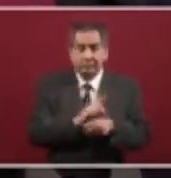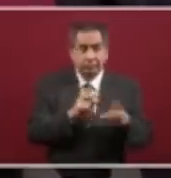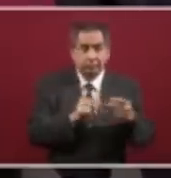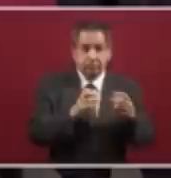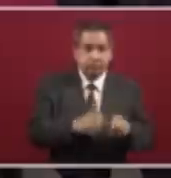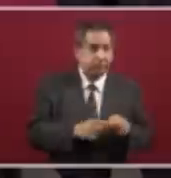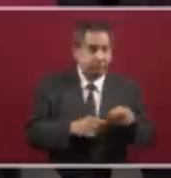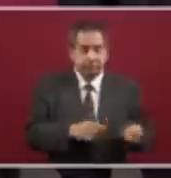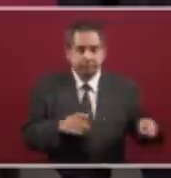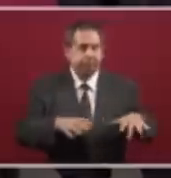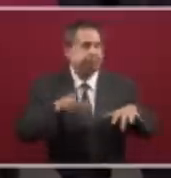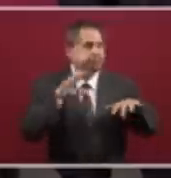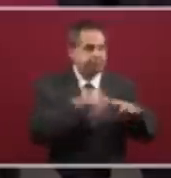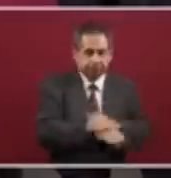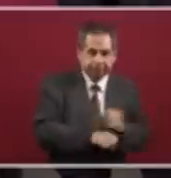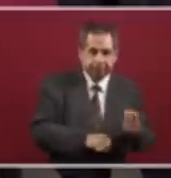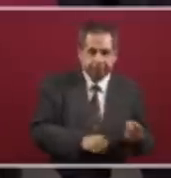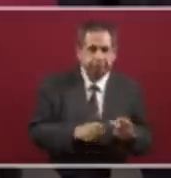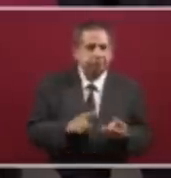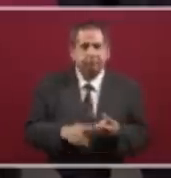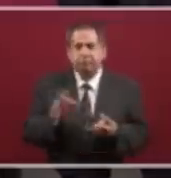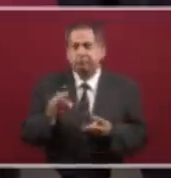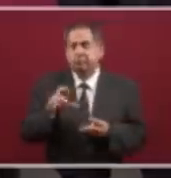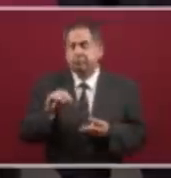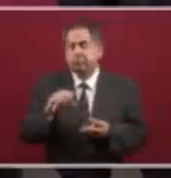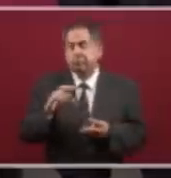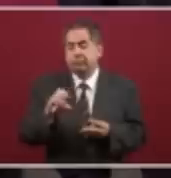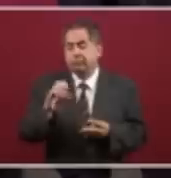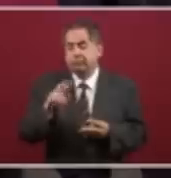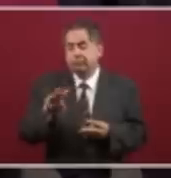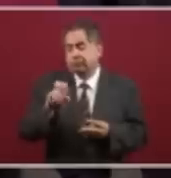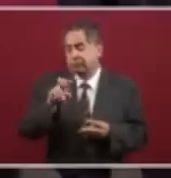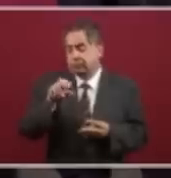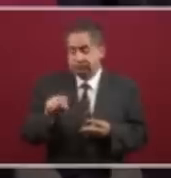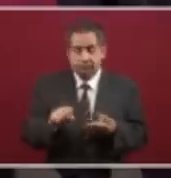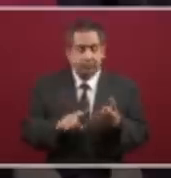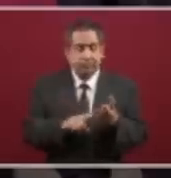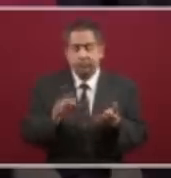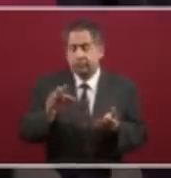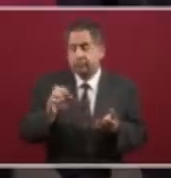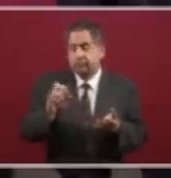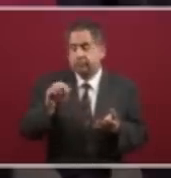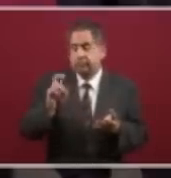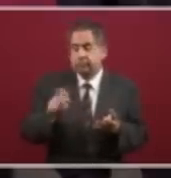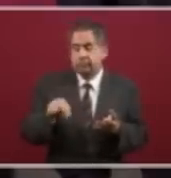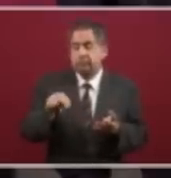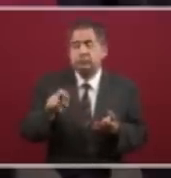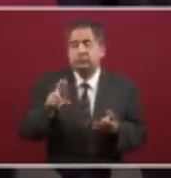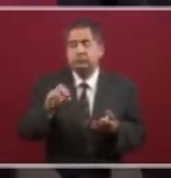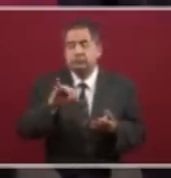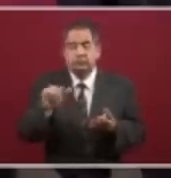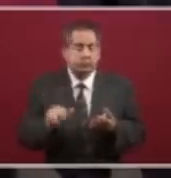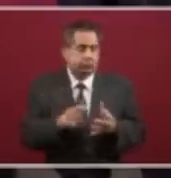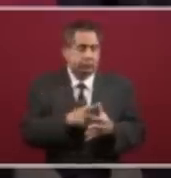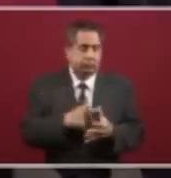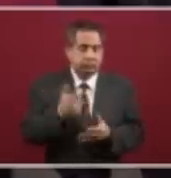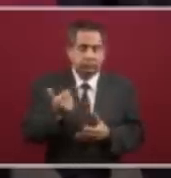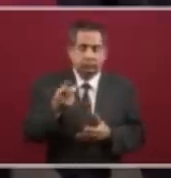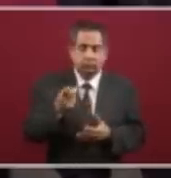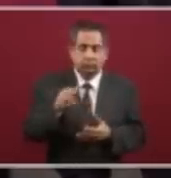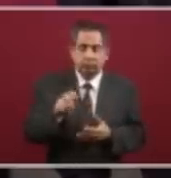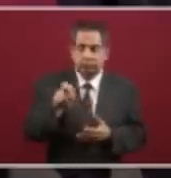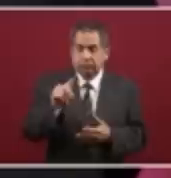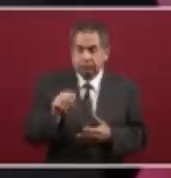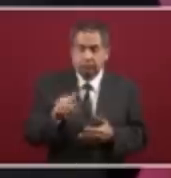los hechos imputados francisco cevallos vargas y fermín esquivel rojas cutberto vilchis garcía